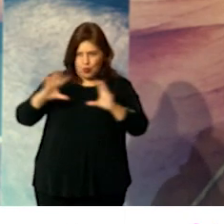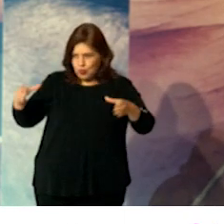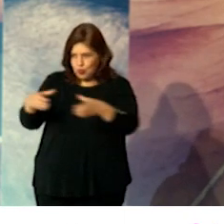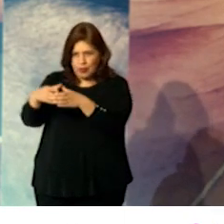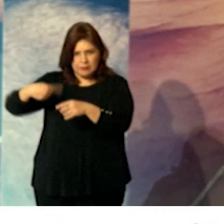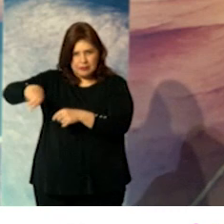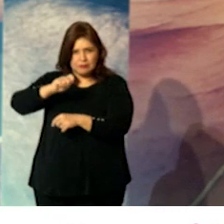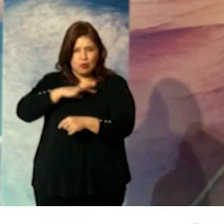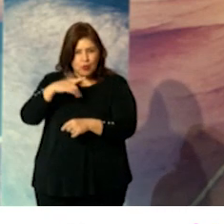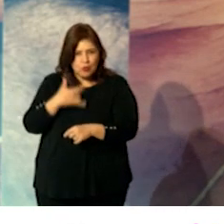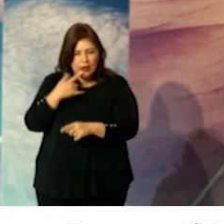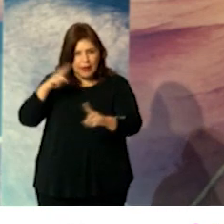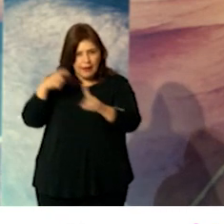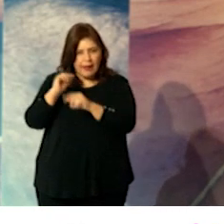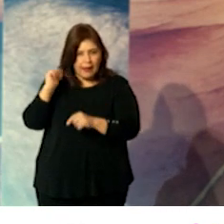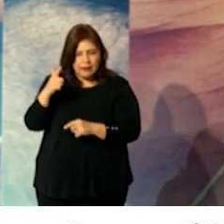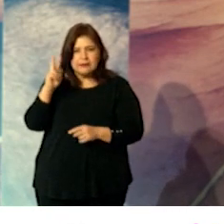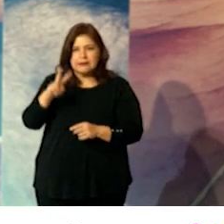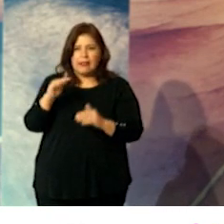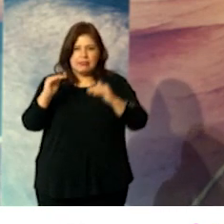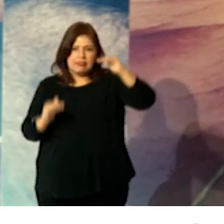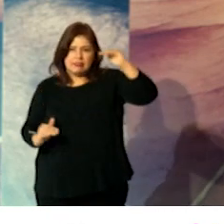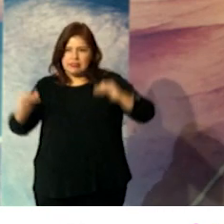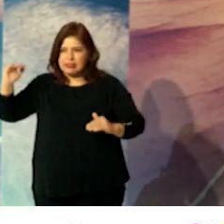por algo, pues es la desigualdad y